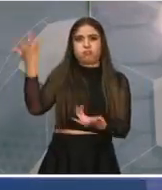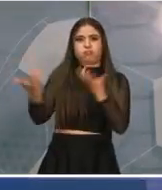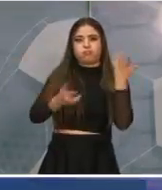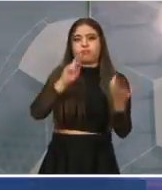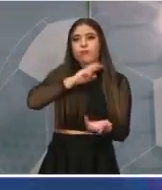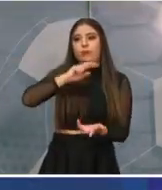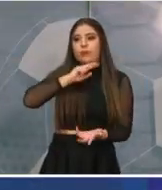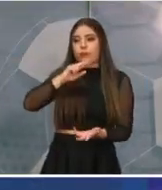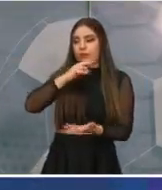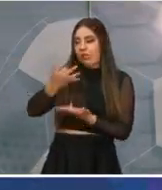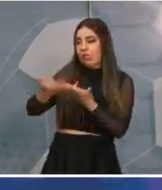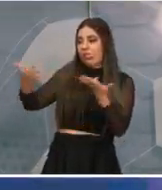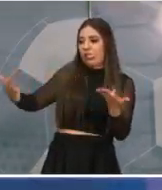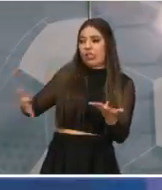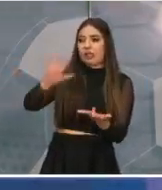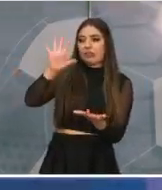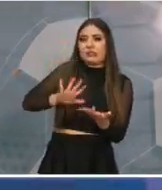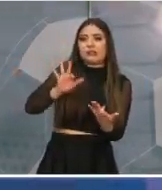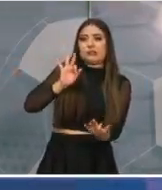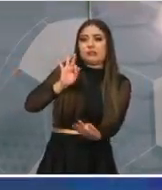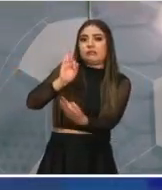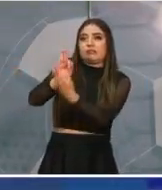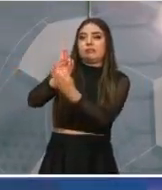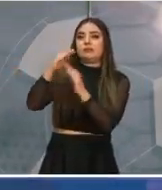viviendas muy cercanas